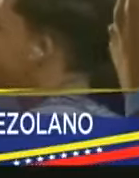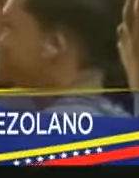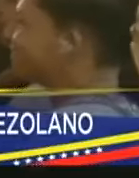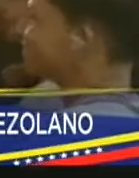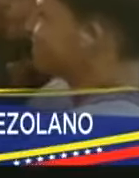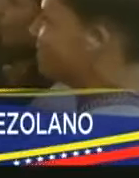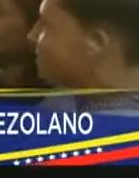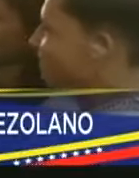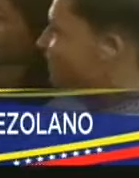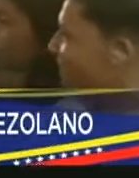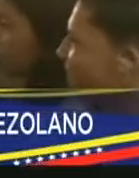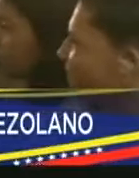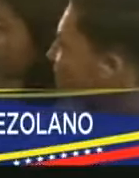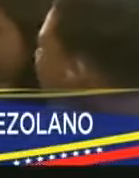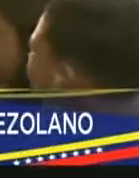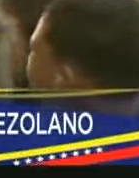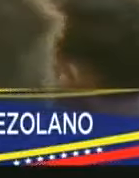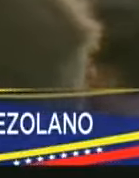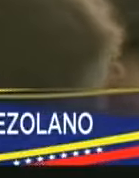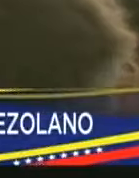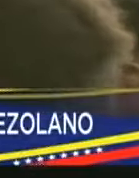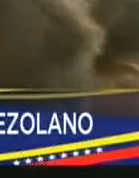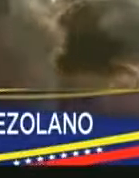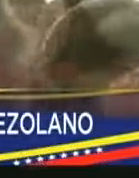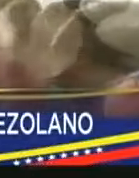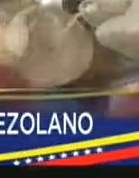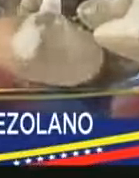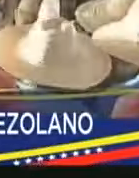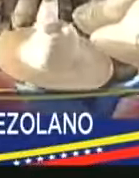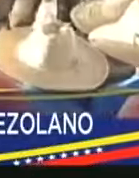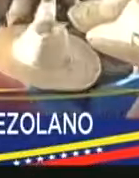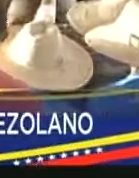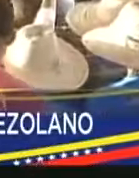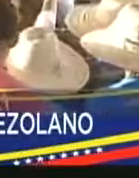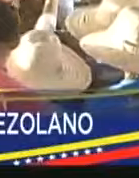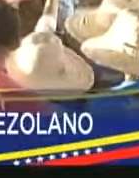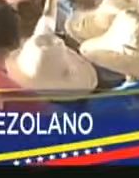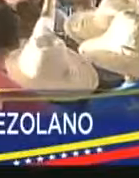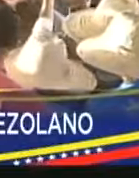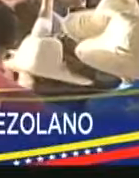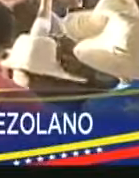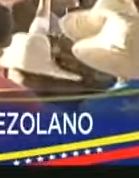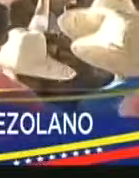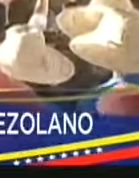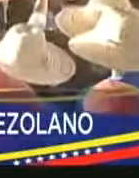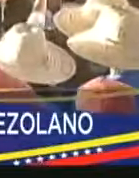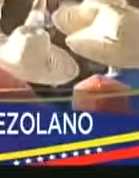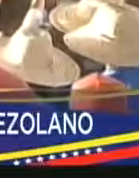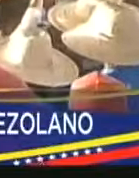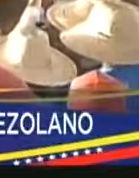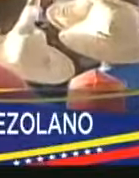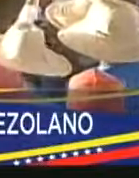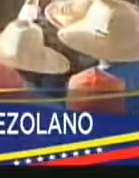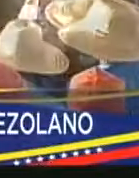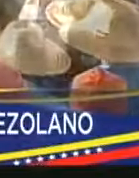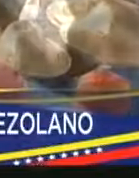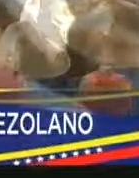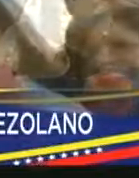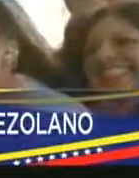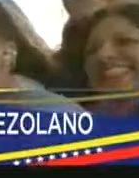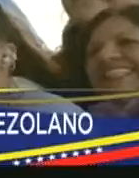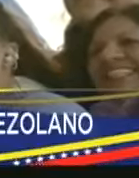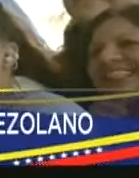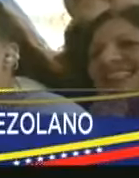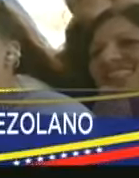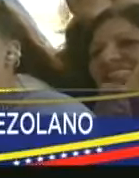a través de proyectos y financiamientos. Otra de las políticas que está empleando el gobierno bolivariano es Pesca tu Plástico, es una